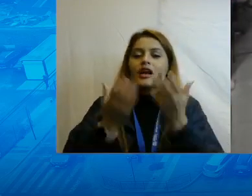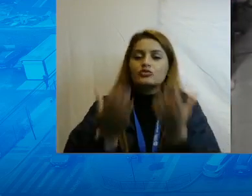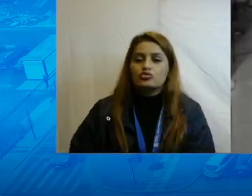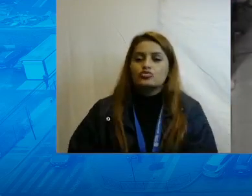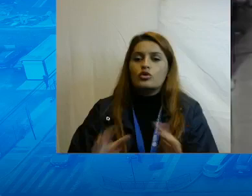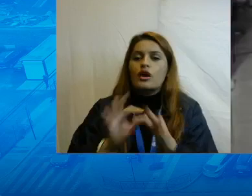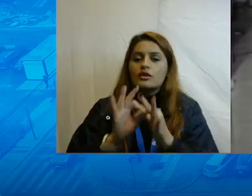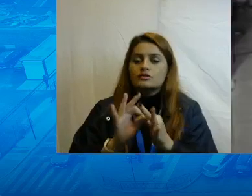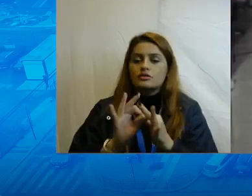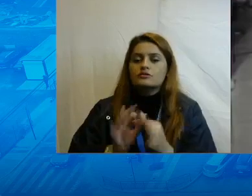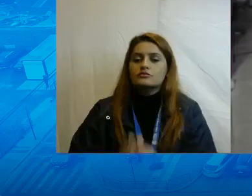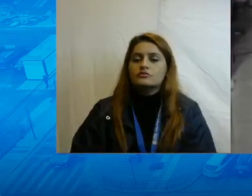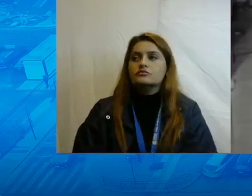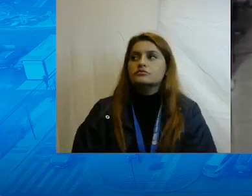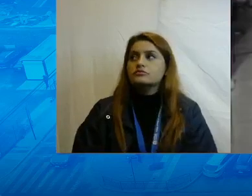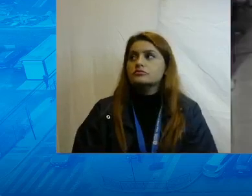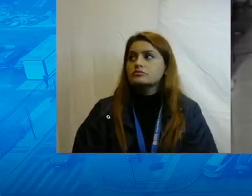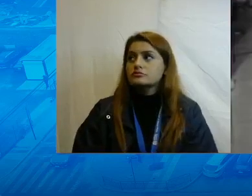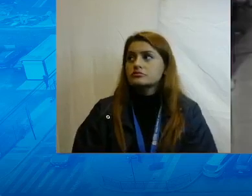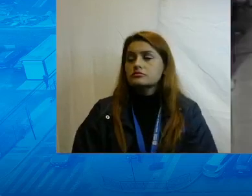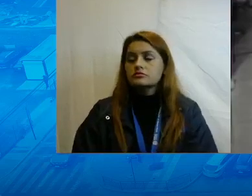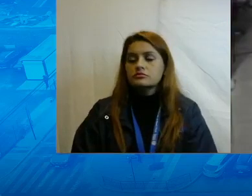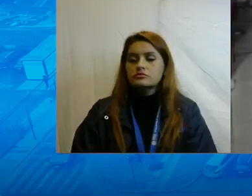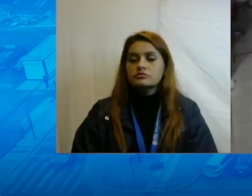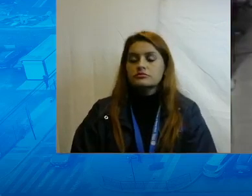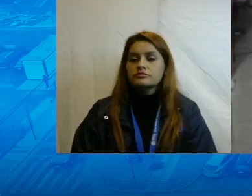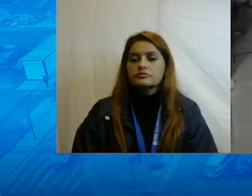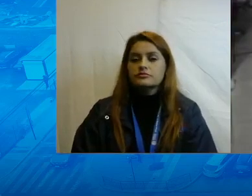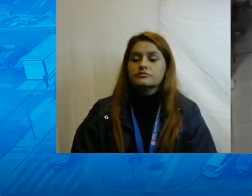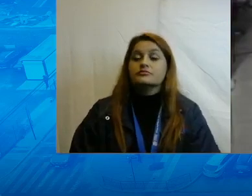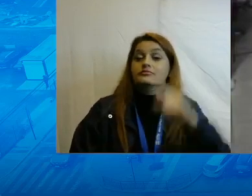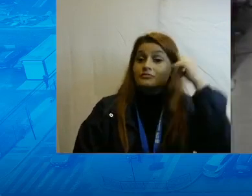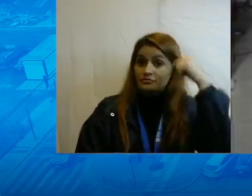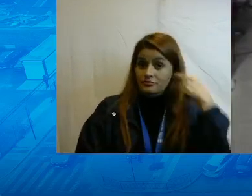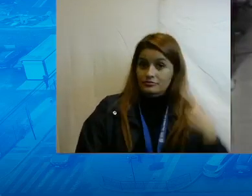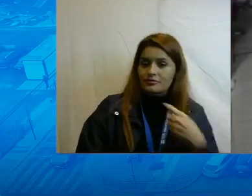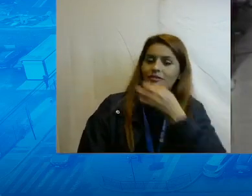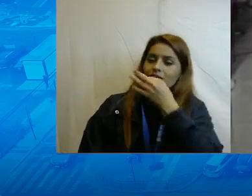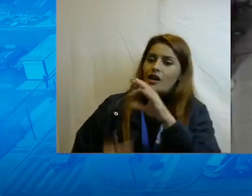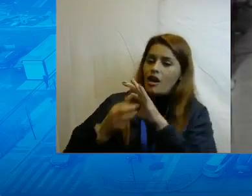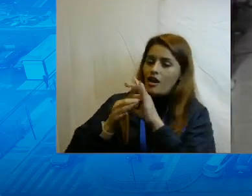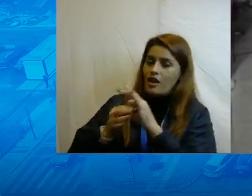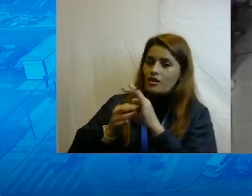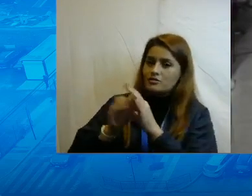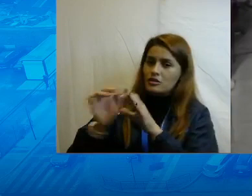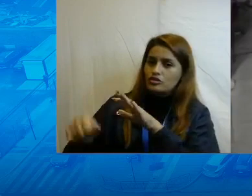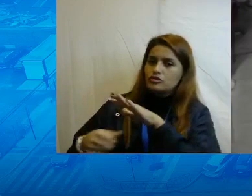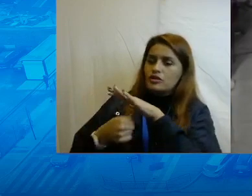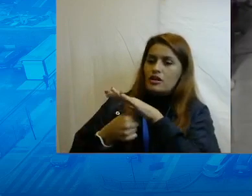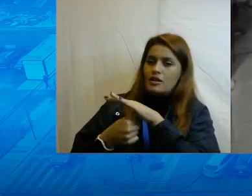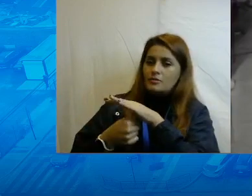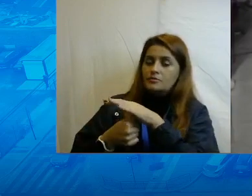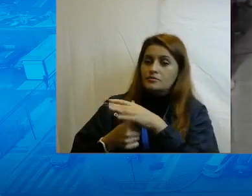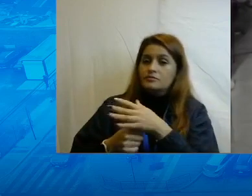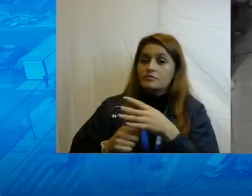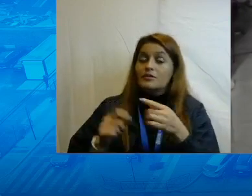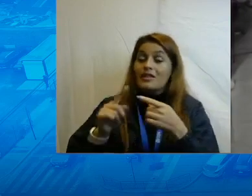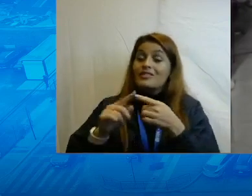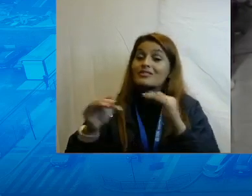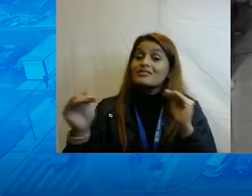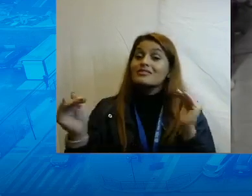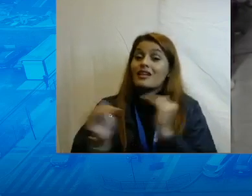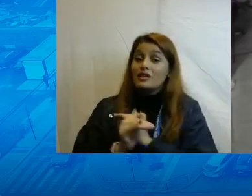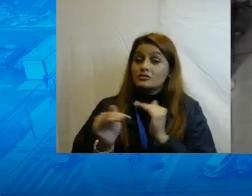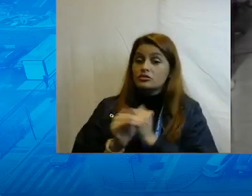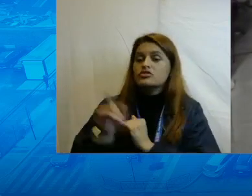Gracias. Gracias, concejal. en punto de tránsito para